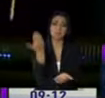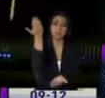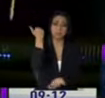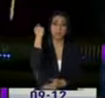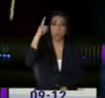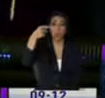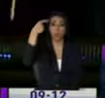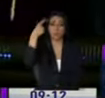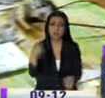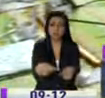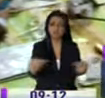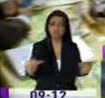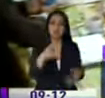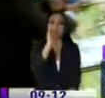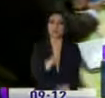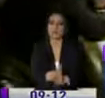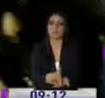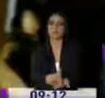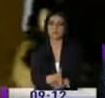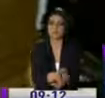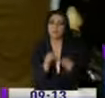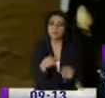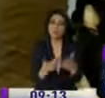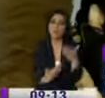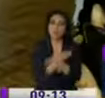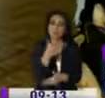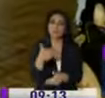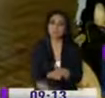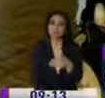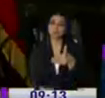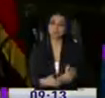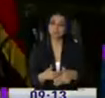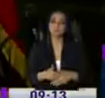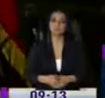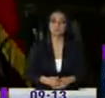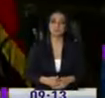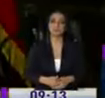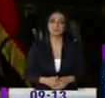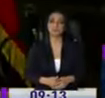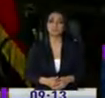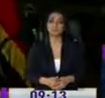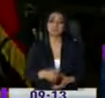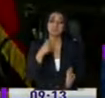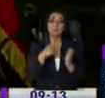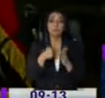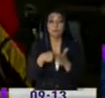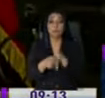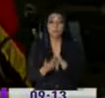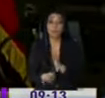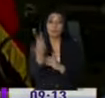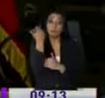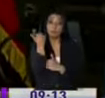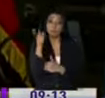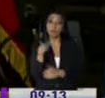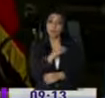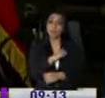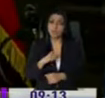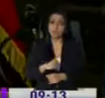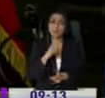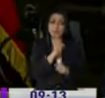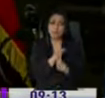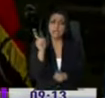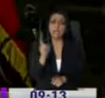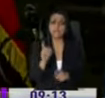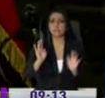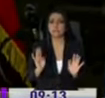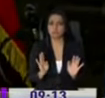de la confrontación, que esta es una nueva etapa, dijo Moreno. A lo mejor correspondió ese comportamiento a otra época, sí. A lo